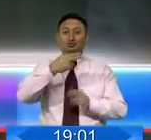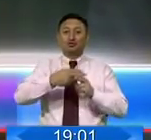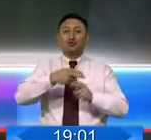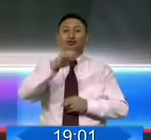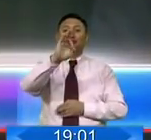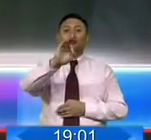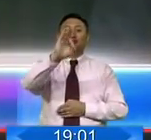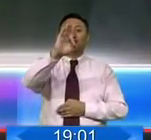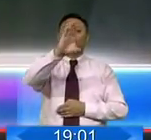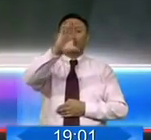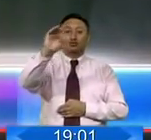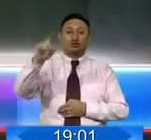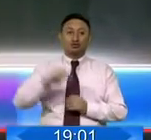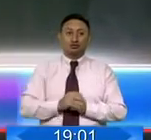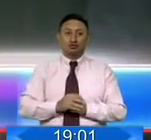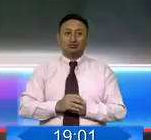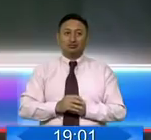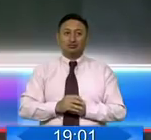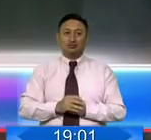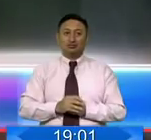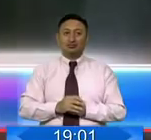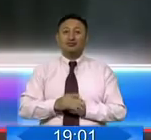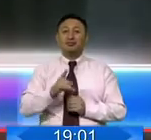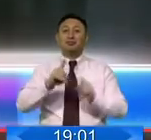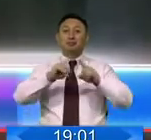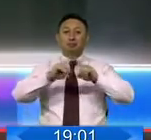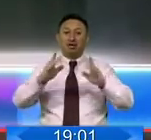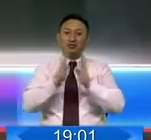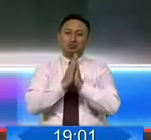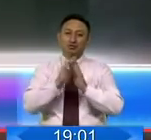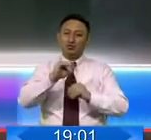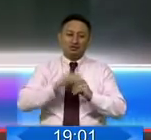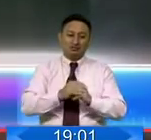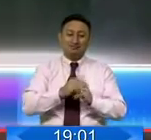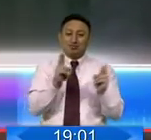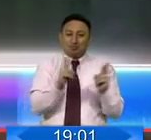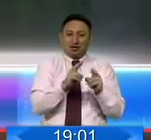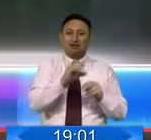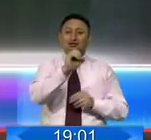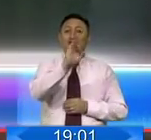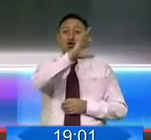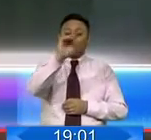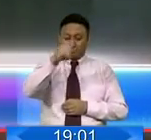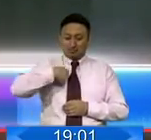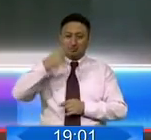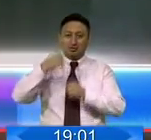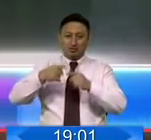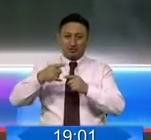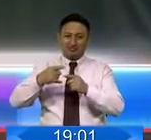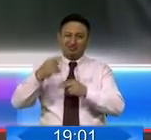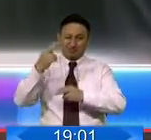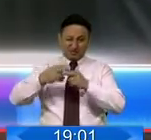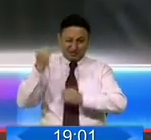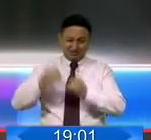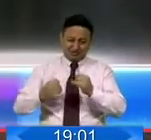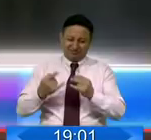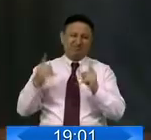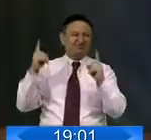otros son el holter experto pero quiero que me llamen otto porque ya sabemos que lo del apellido no va a funcionar